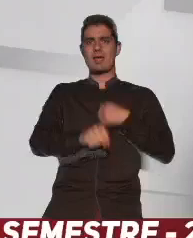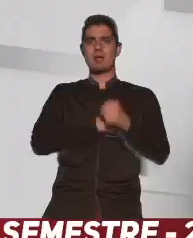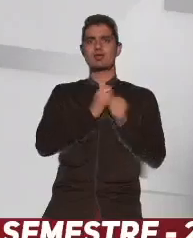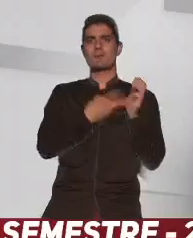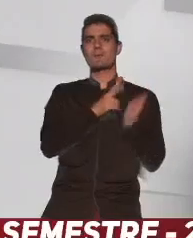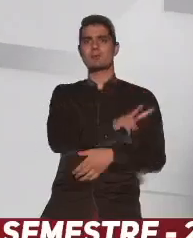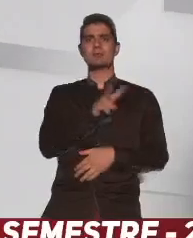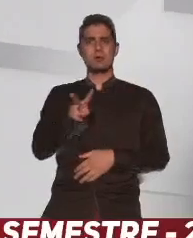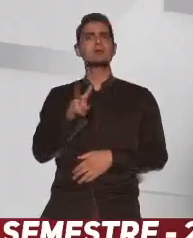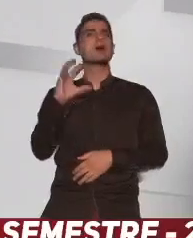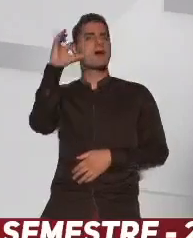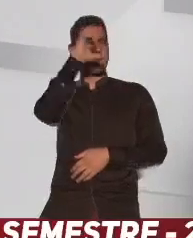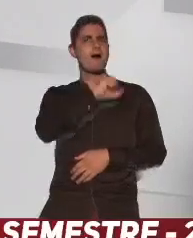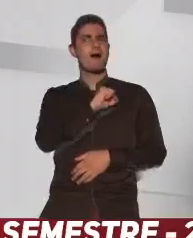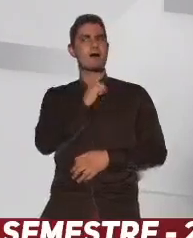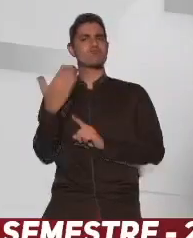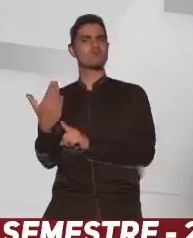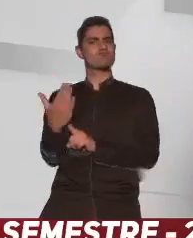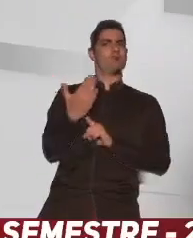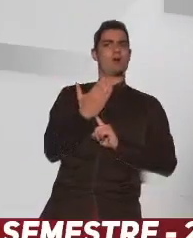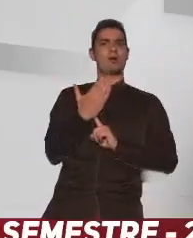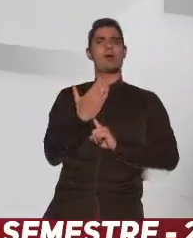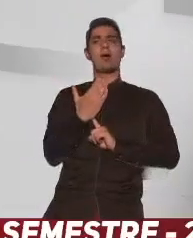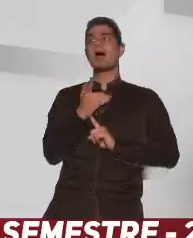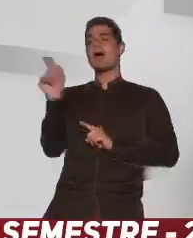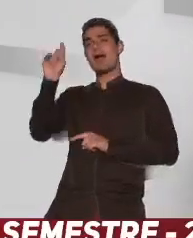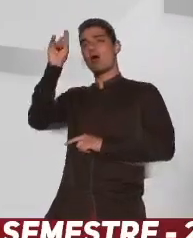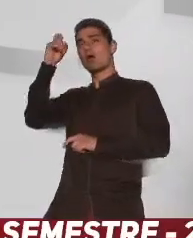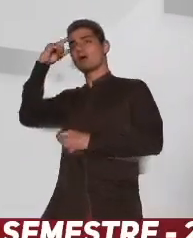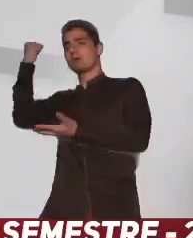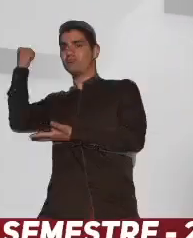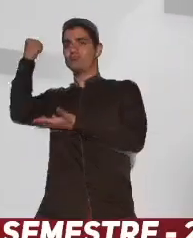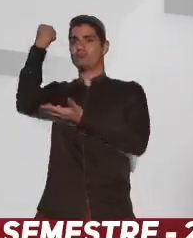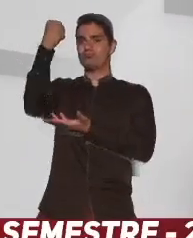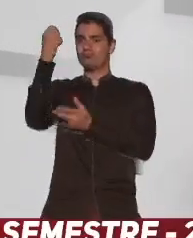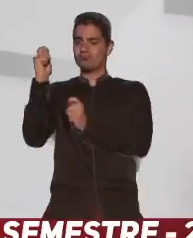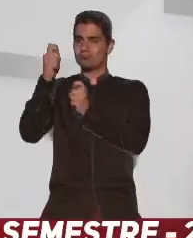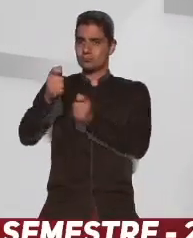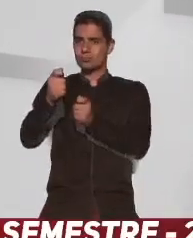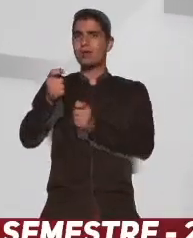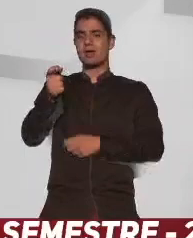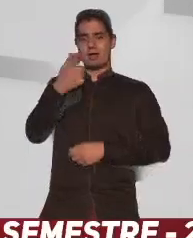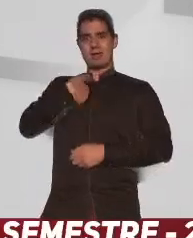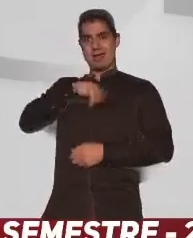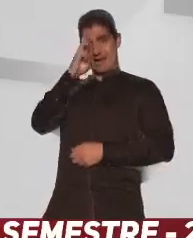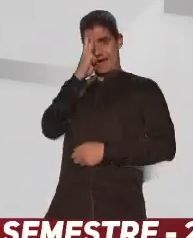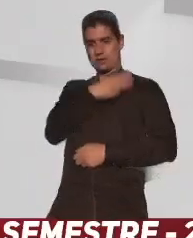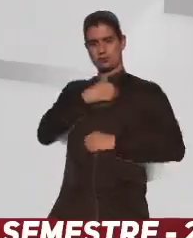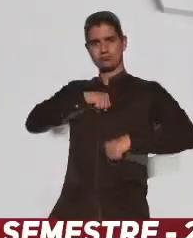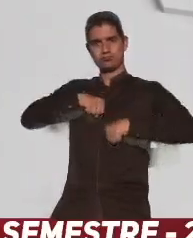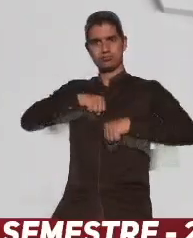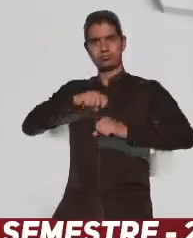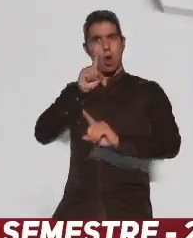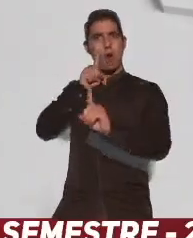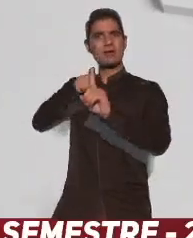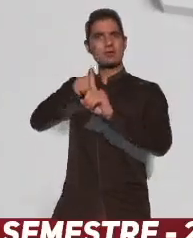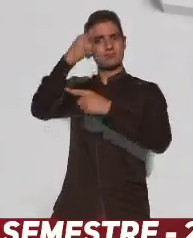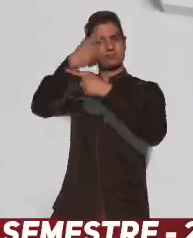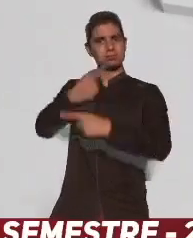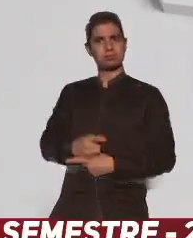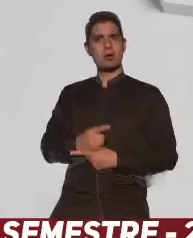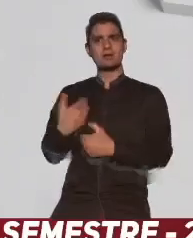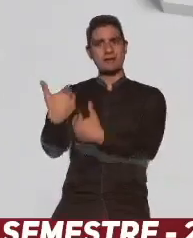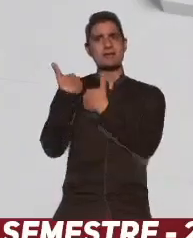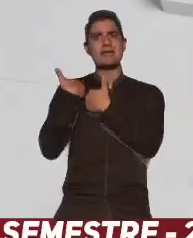ejecución de los recursos asignados para el cumplimiento de los objetivos institucionales. Los 9.2 billones de pesos fueron asignados